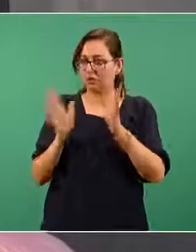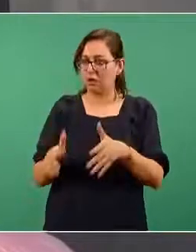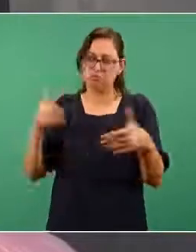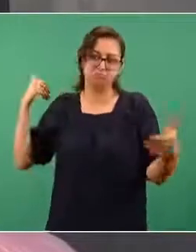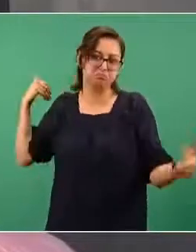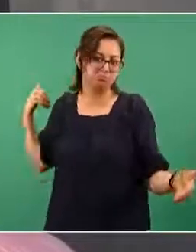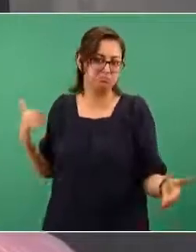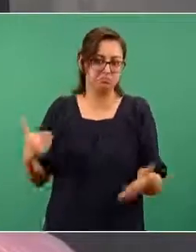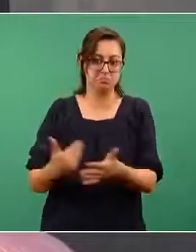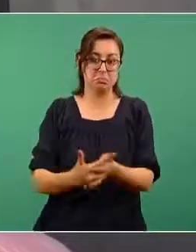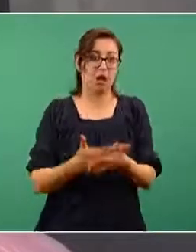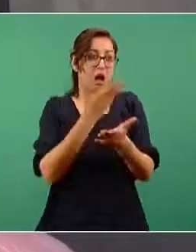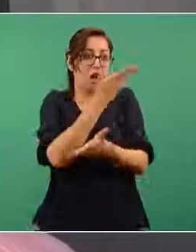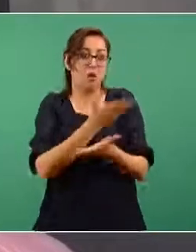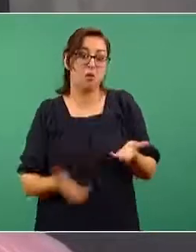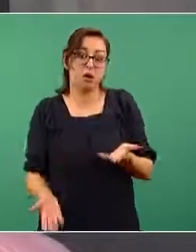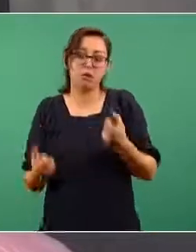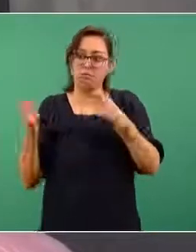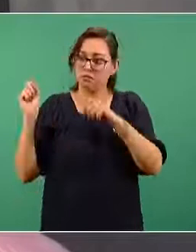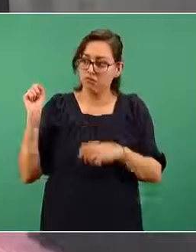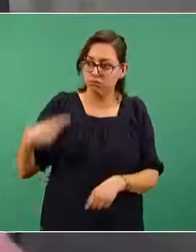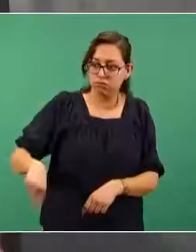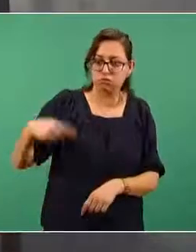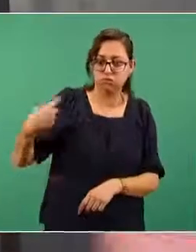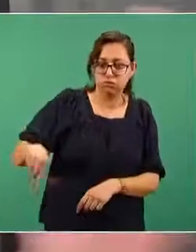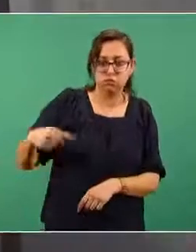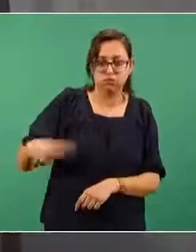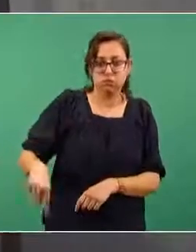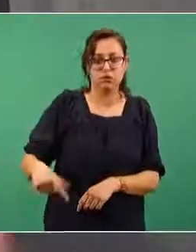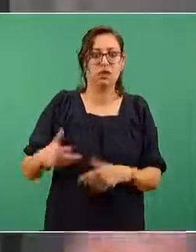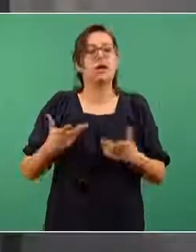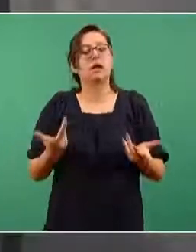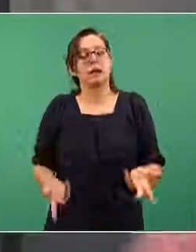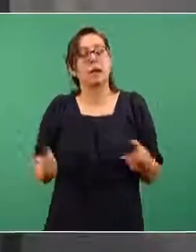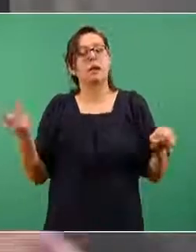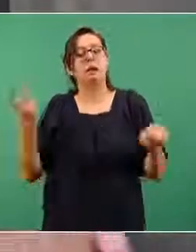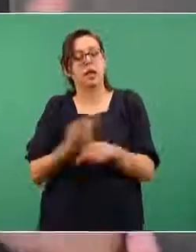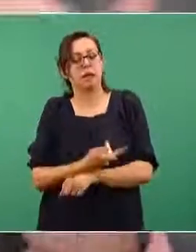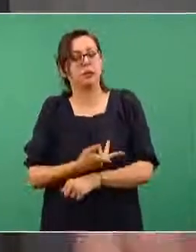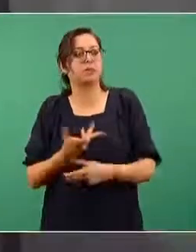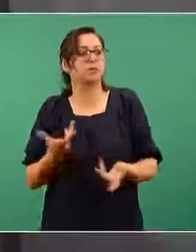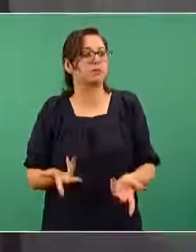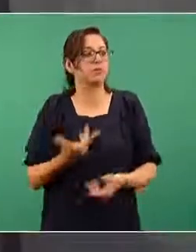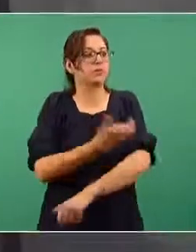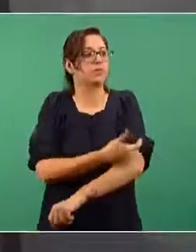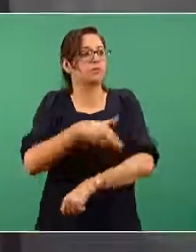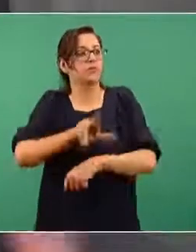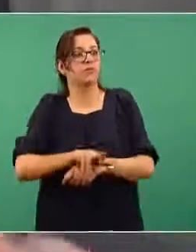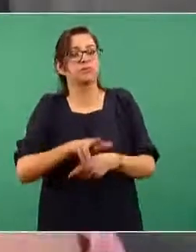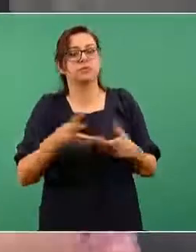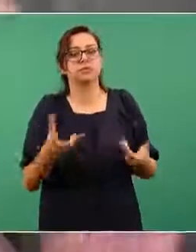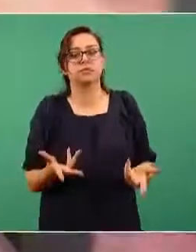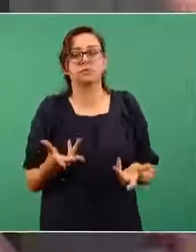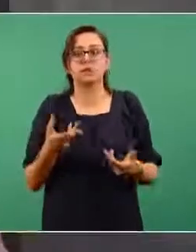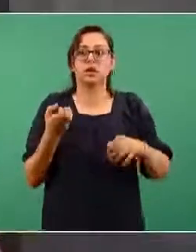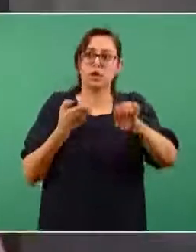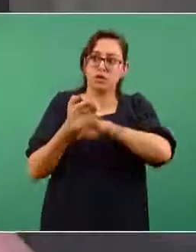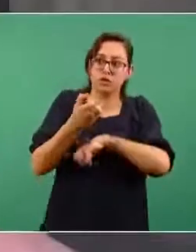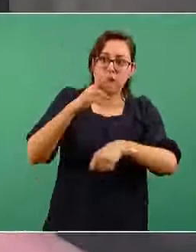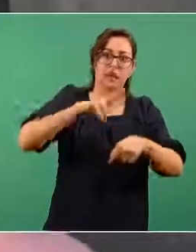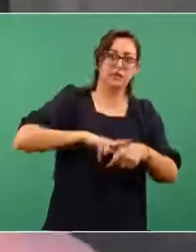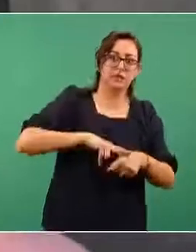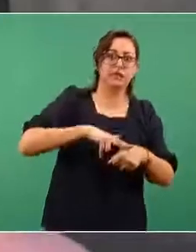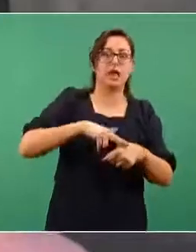indicaciones de cómo operarlo, y en su coordinación con los otros órdenes de gobierno, el orden estatal o